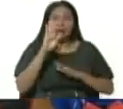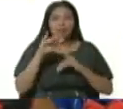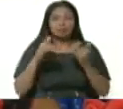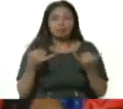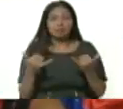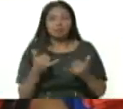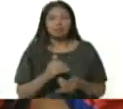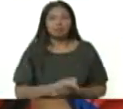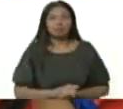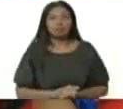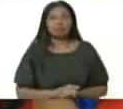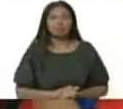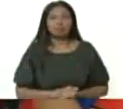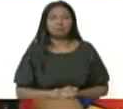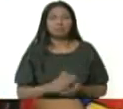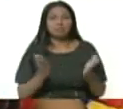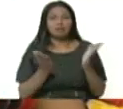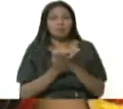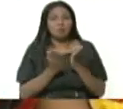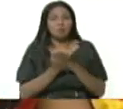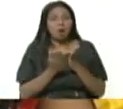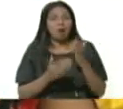la escolarización.